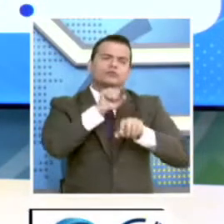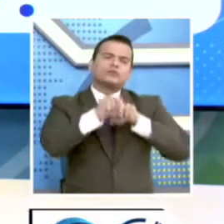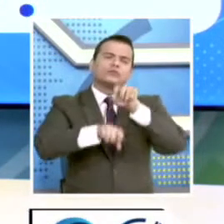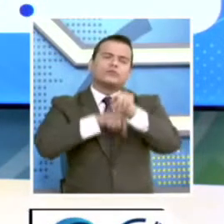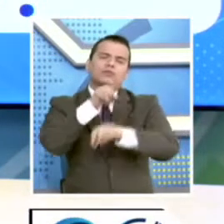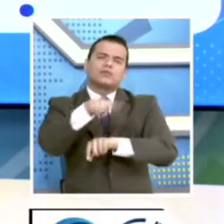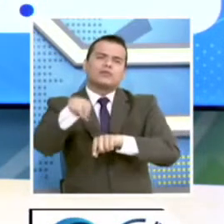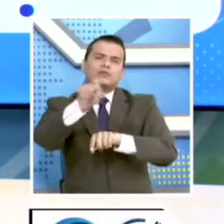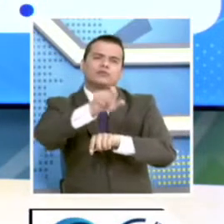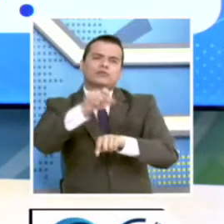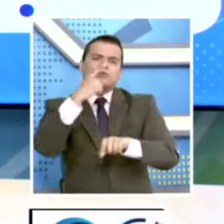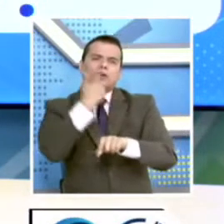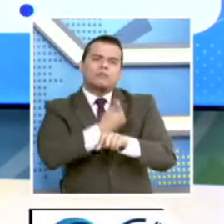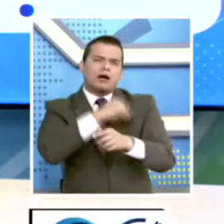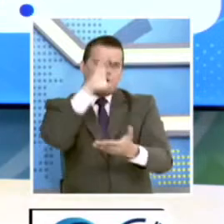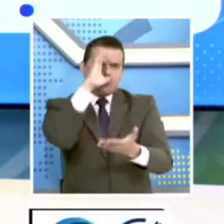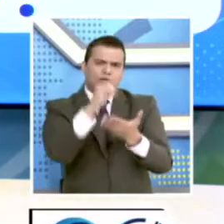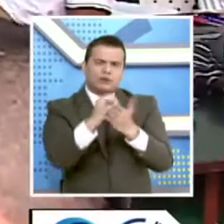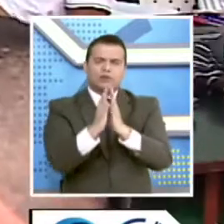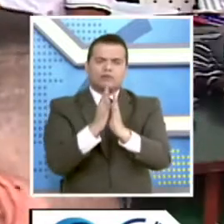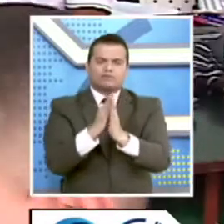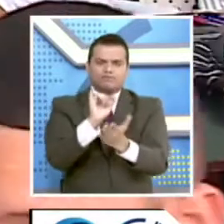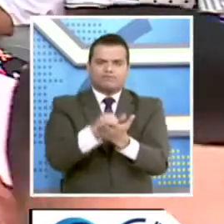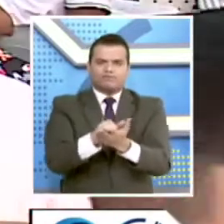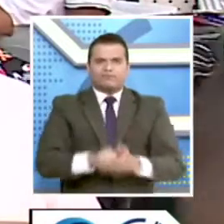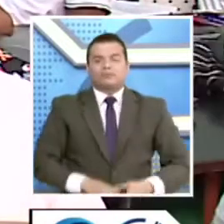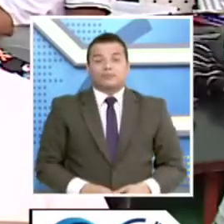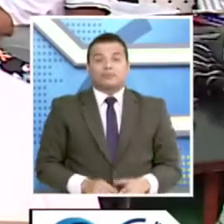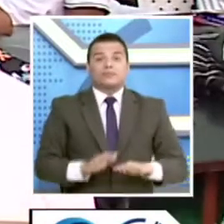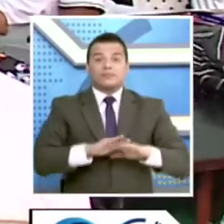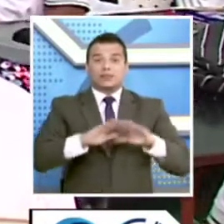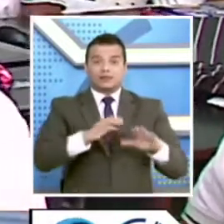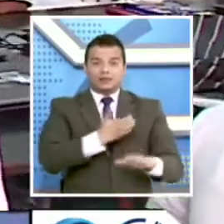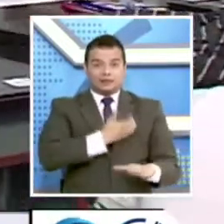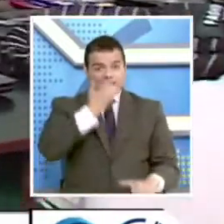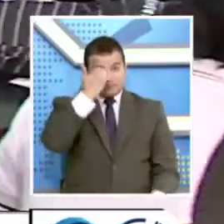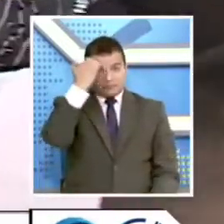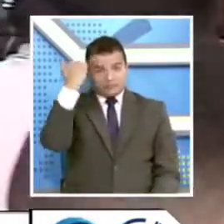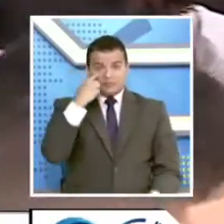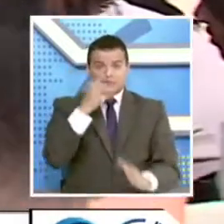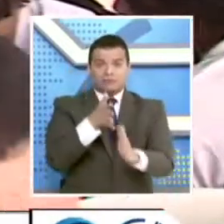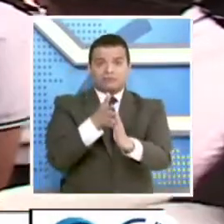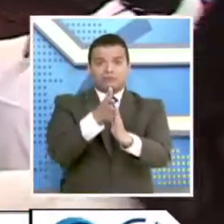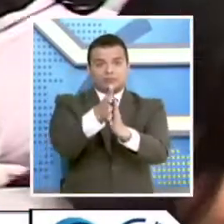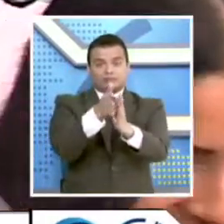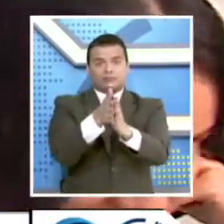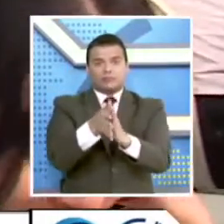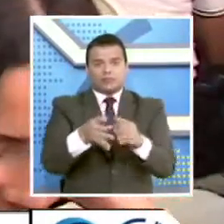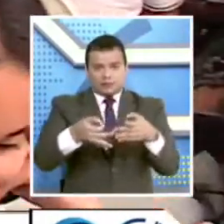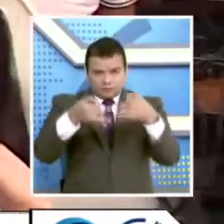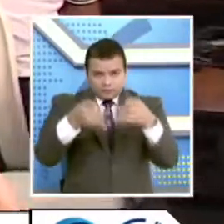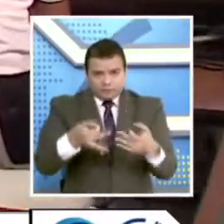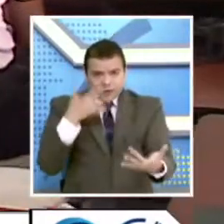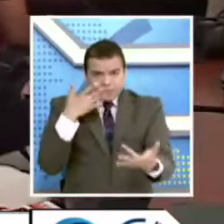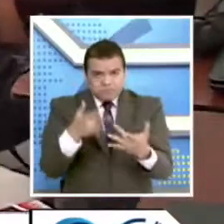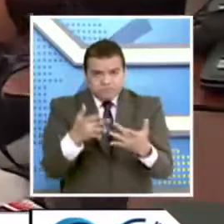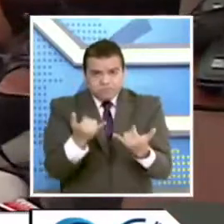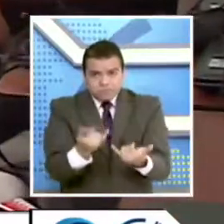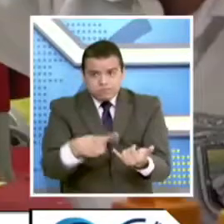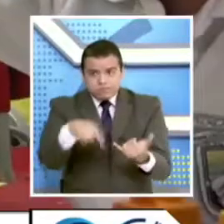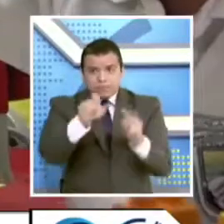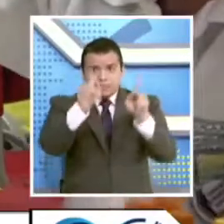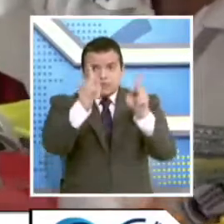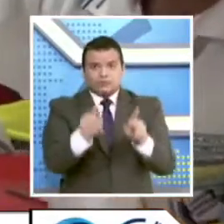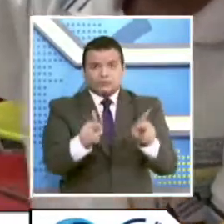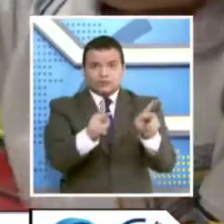saber la opinión de los padres de familia. De acuerdo con el alcalde de Cali, Jorge Iván Ospina, no es conveniente que los estudiantes regresen